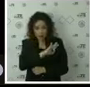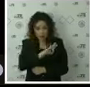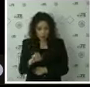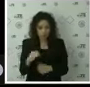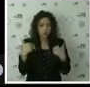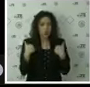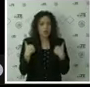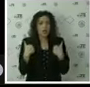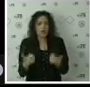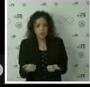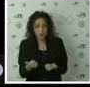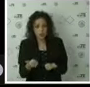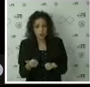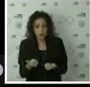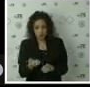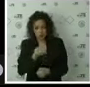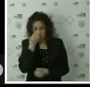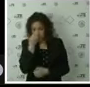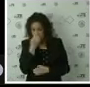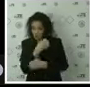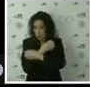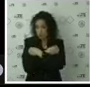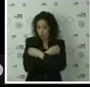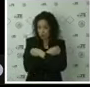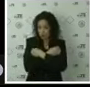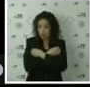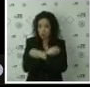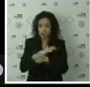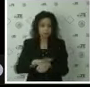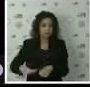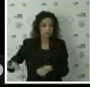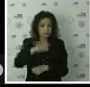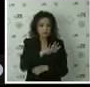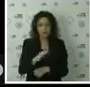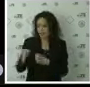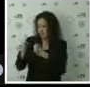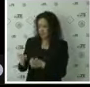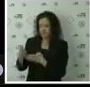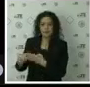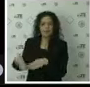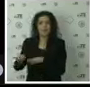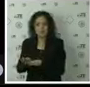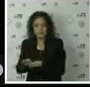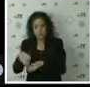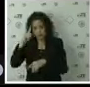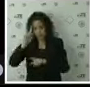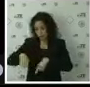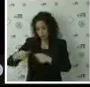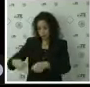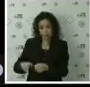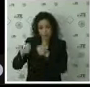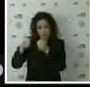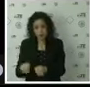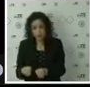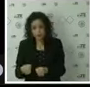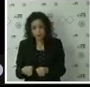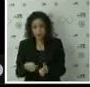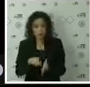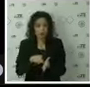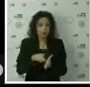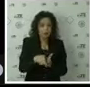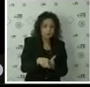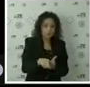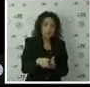entender la escuela y la educación en ciudadanía hasta el espacio privado de la casa, brindando garantías para el ejercicio de derechos